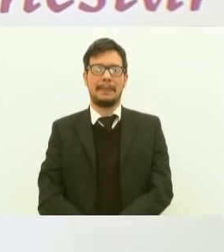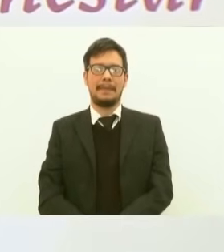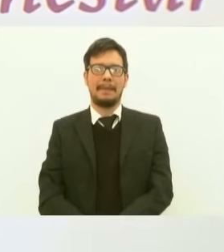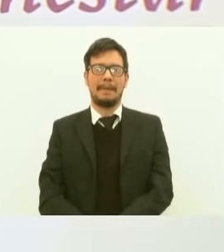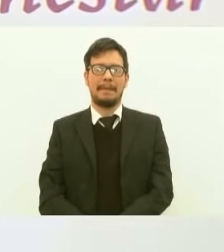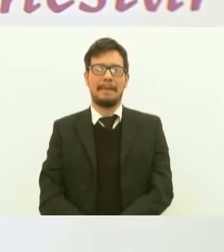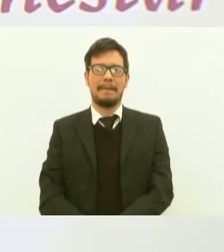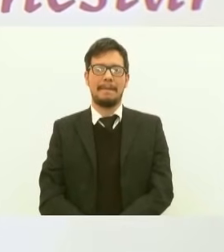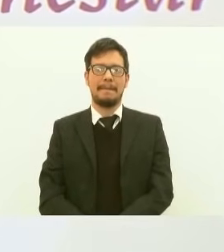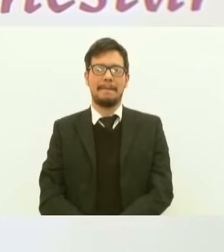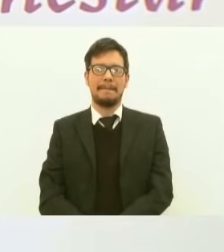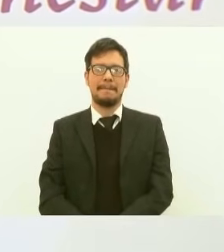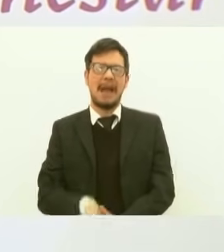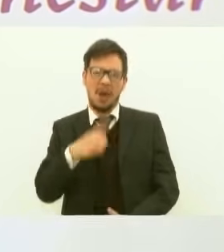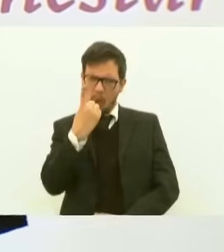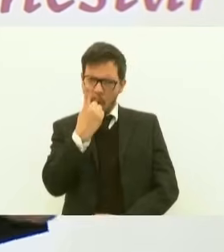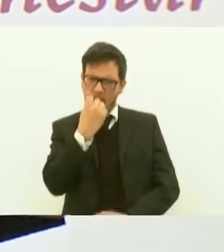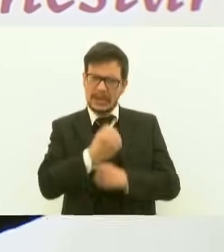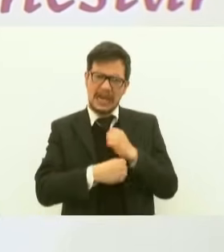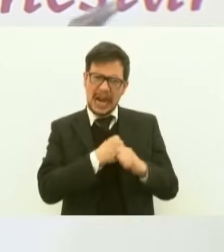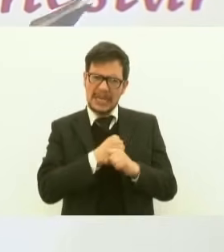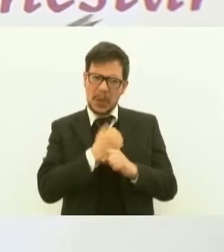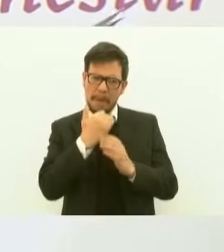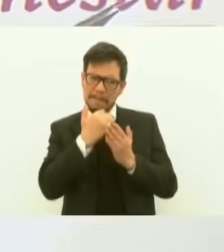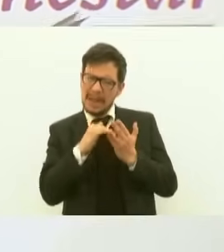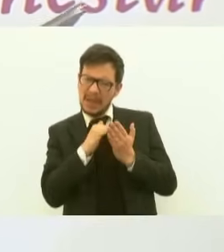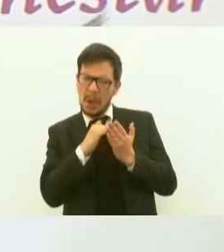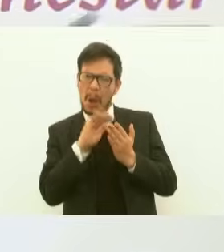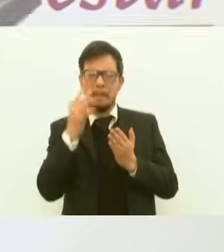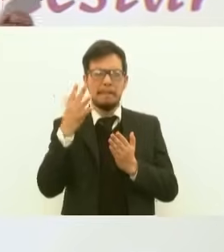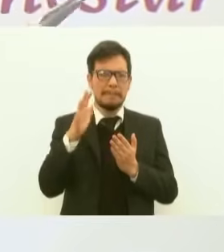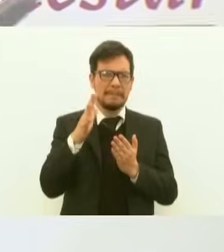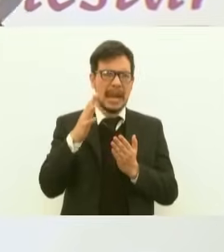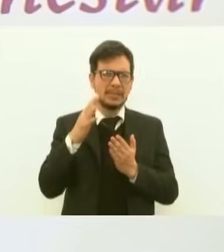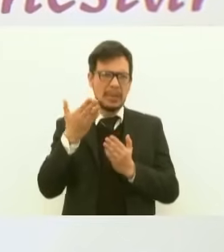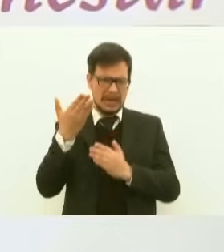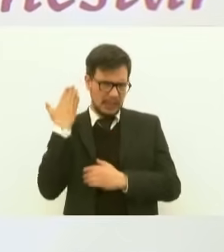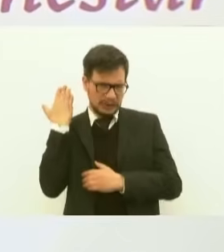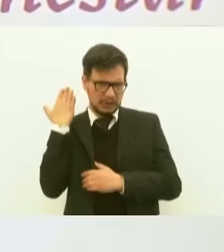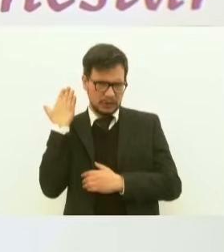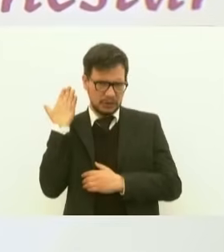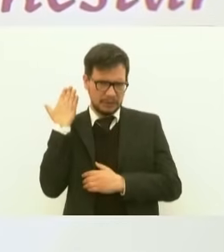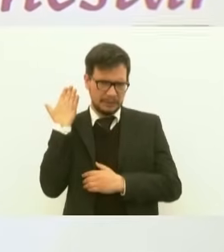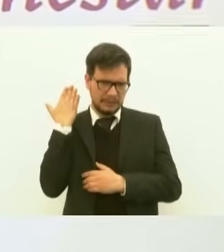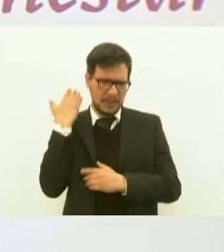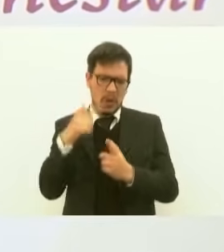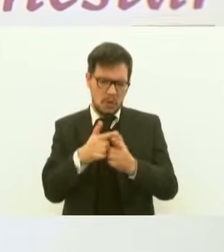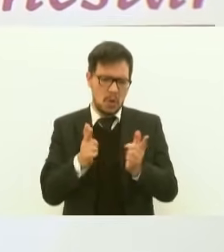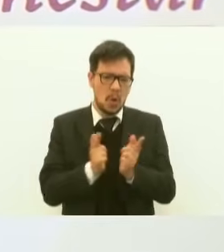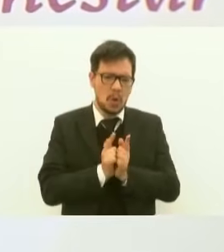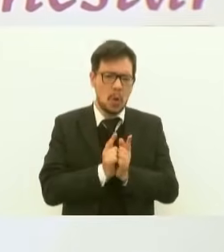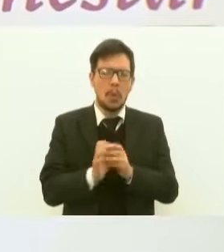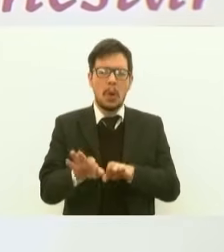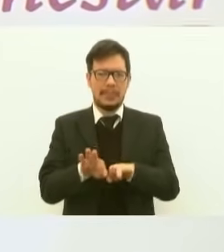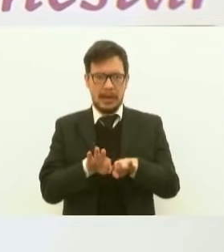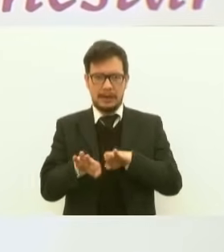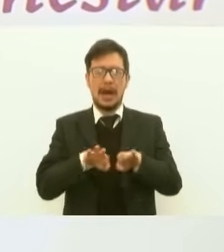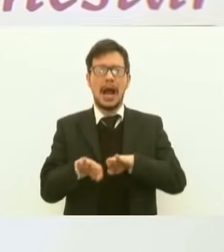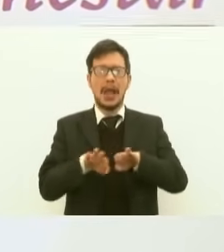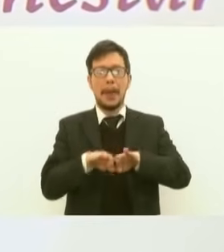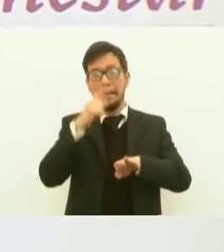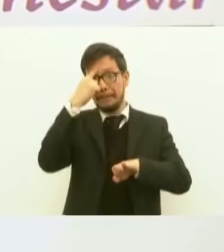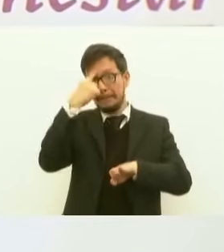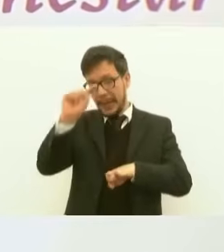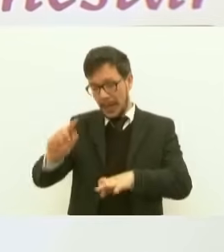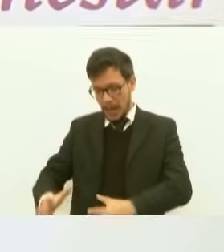hace año y medio tenemos un grupo que estamos trabajando para